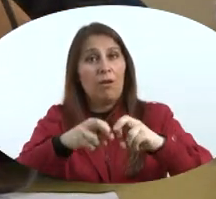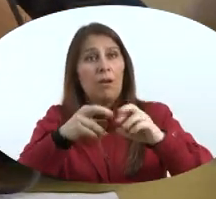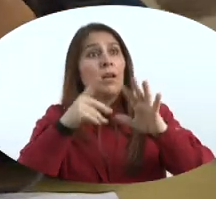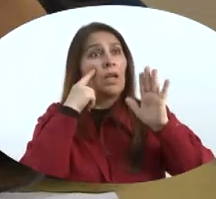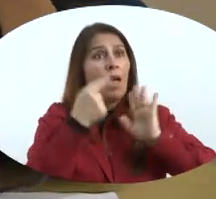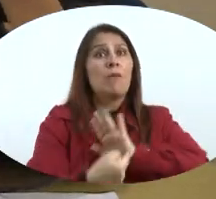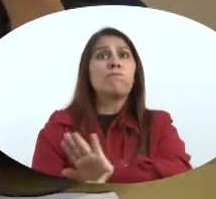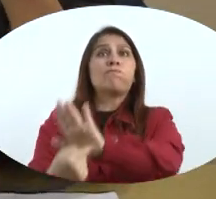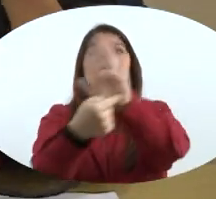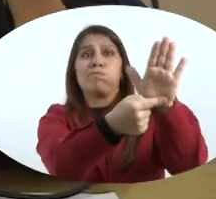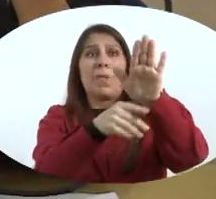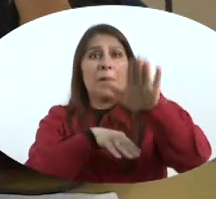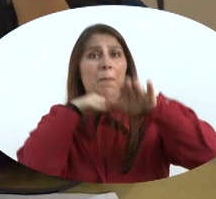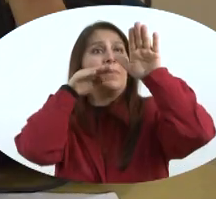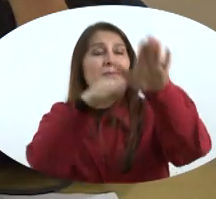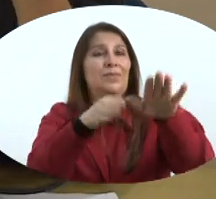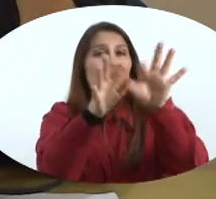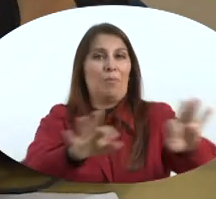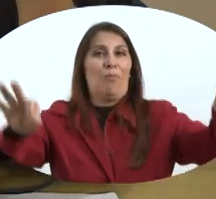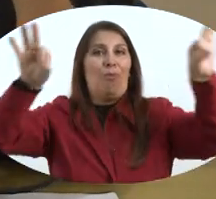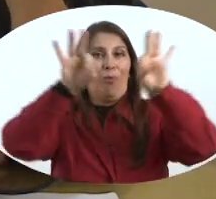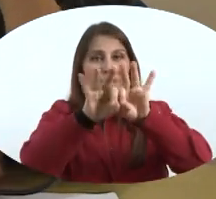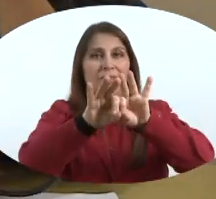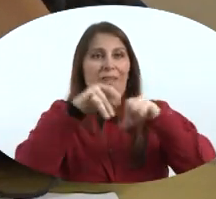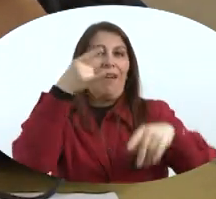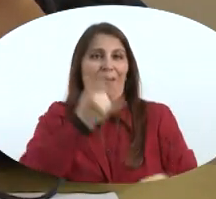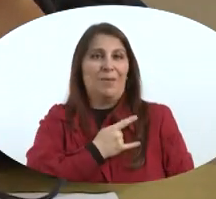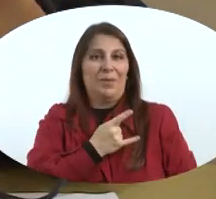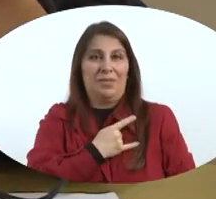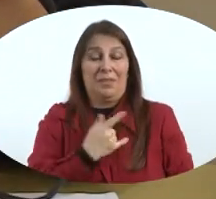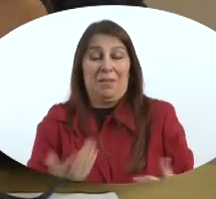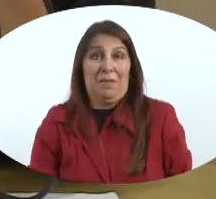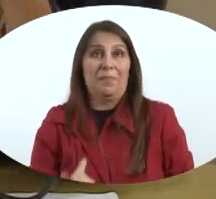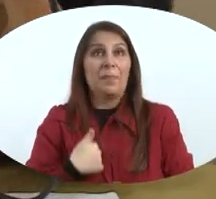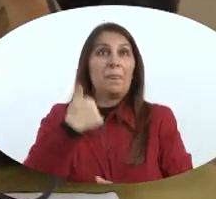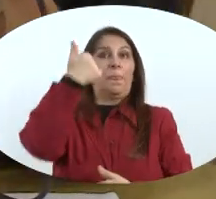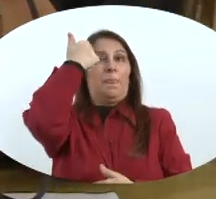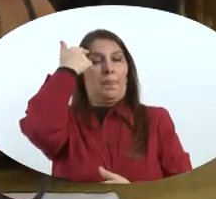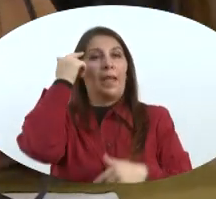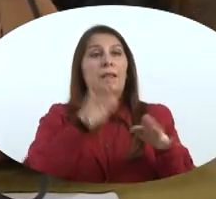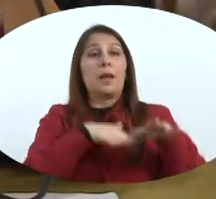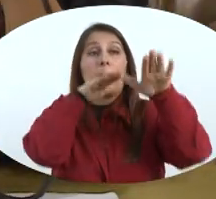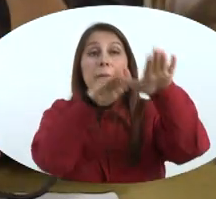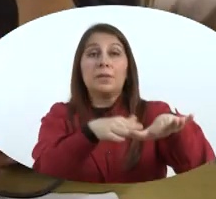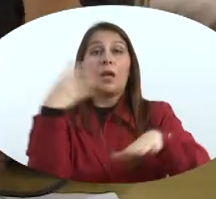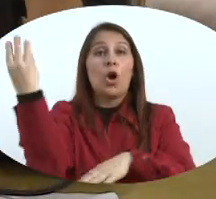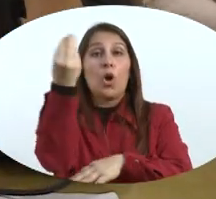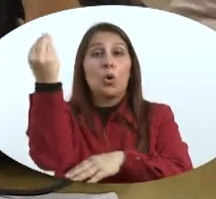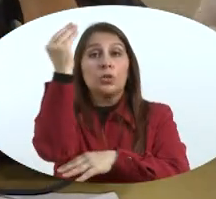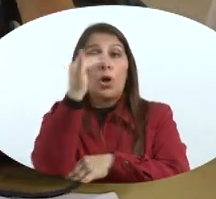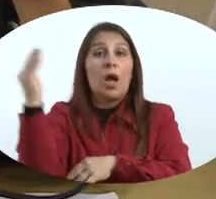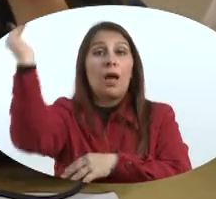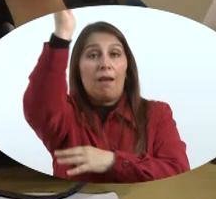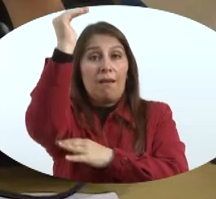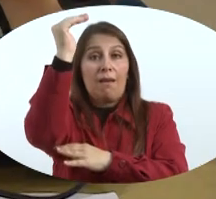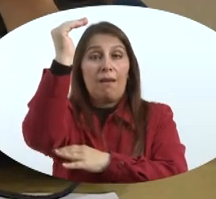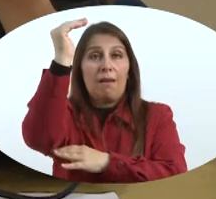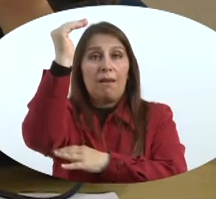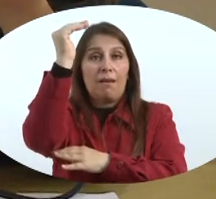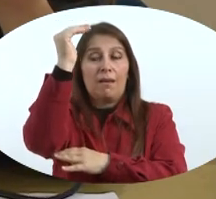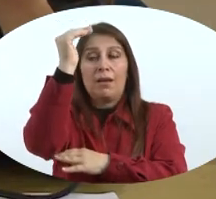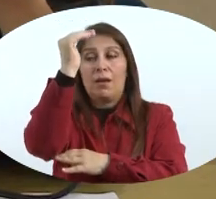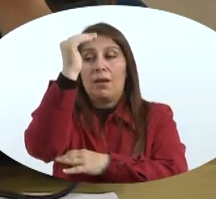nacional esto también es representación y creo que este es la representación al consejo académico como lo incluye en